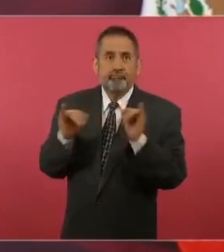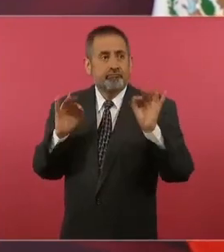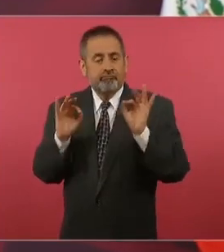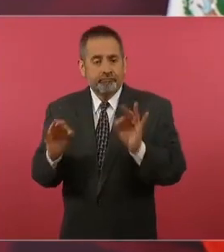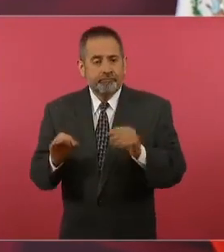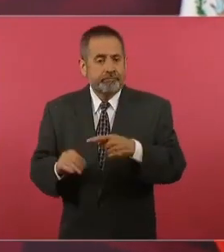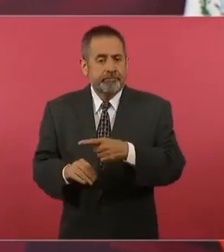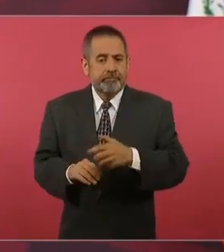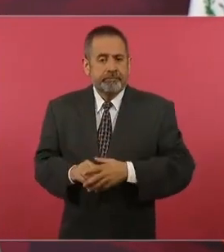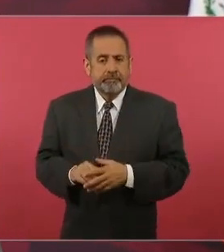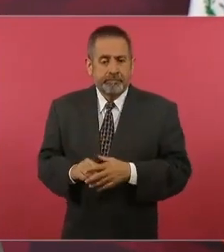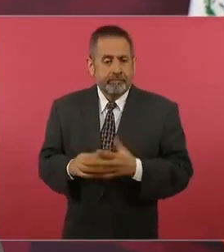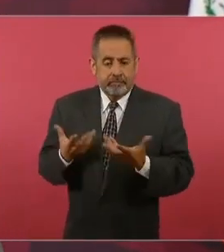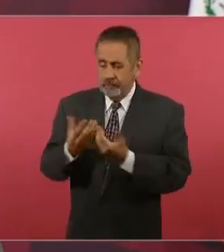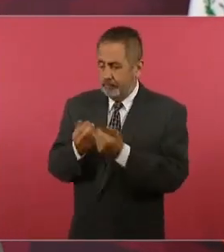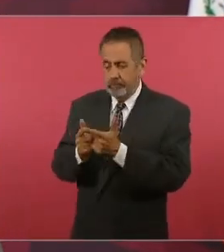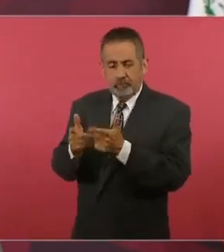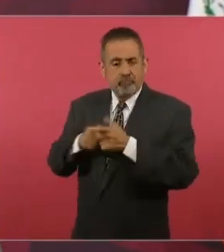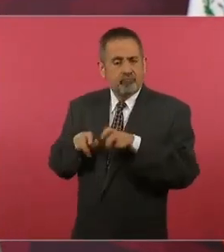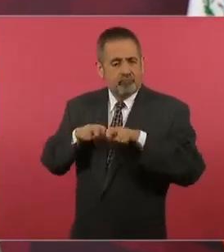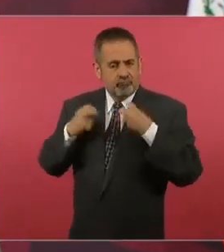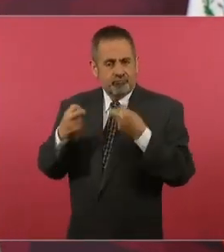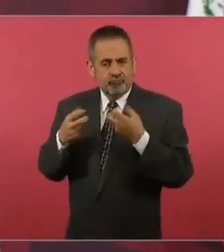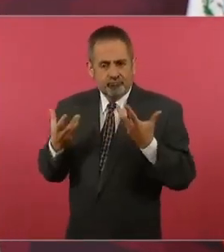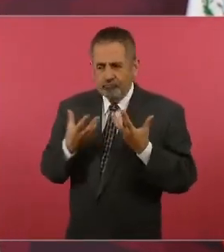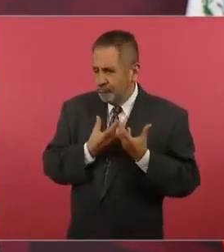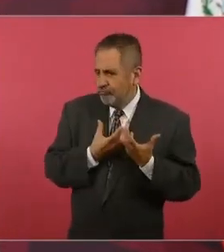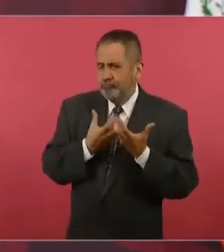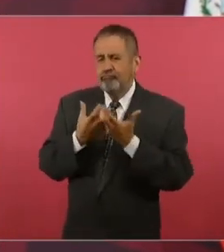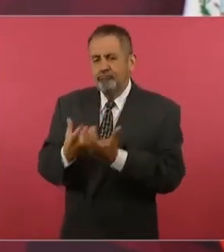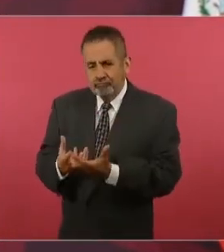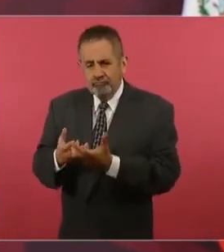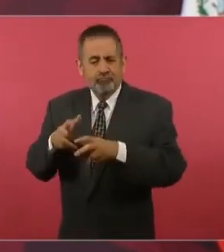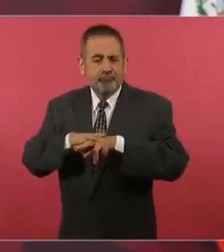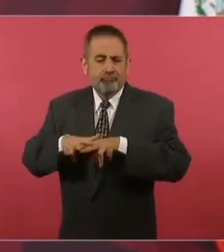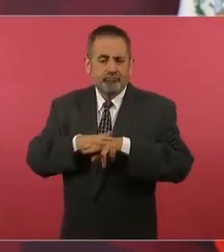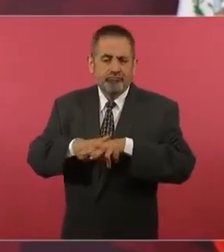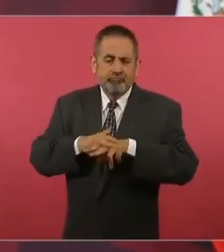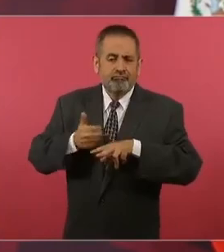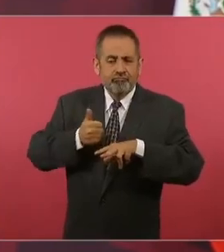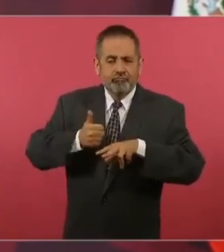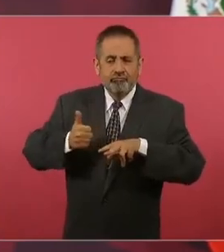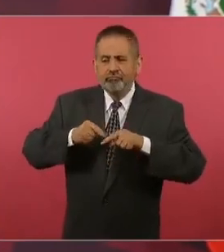con todo el gabinete en el tren,